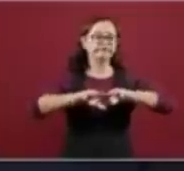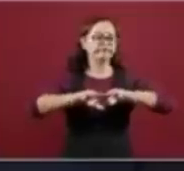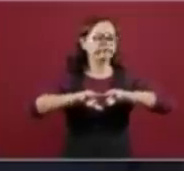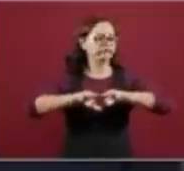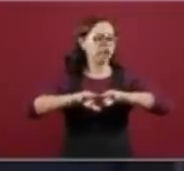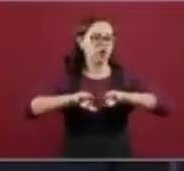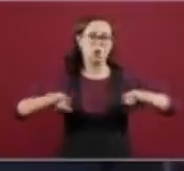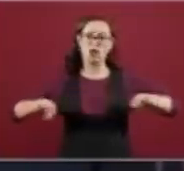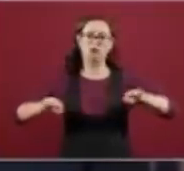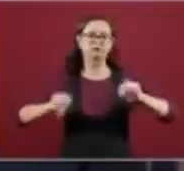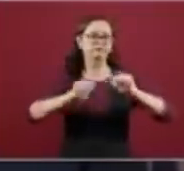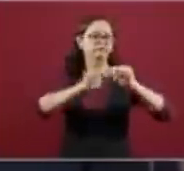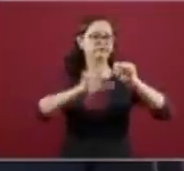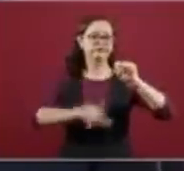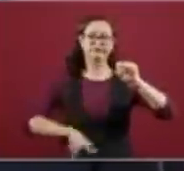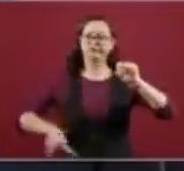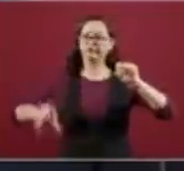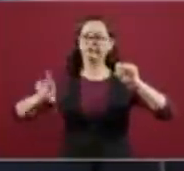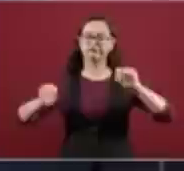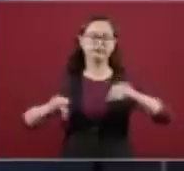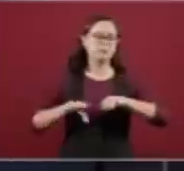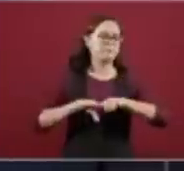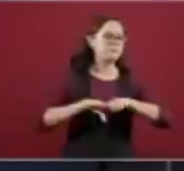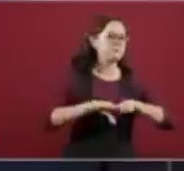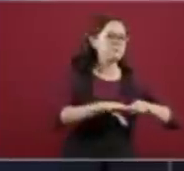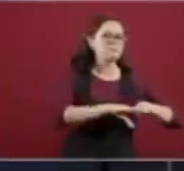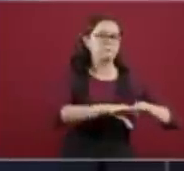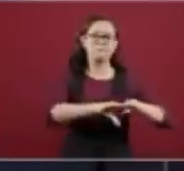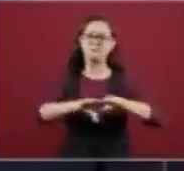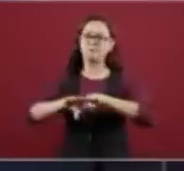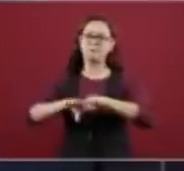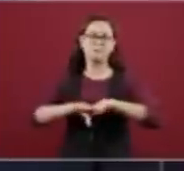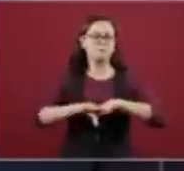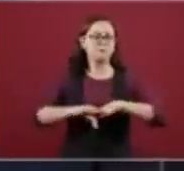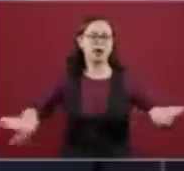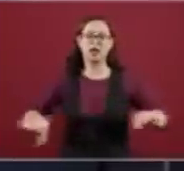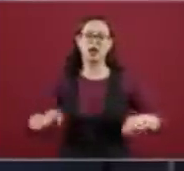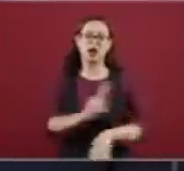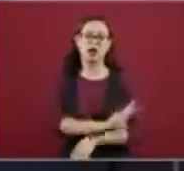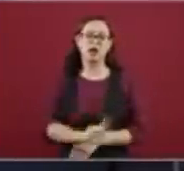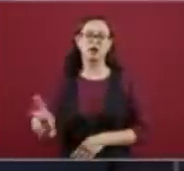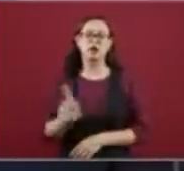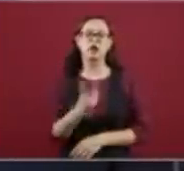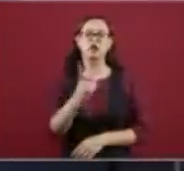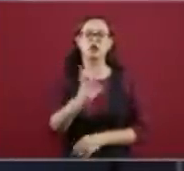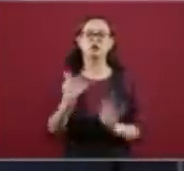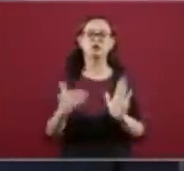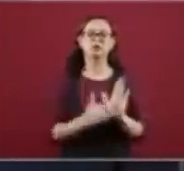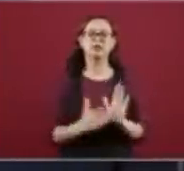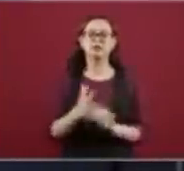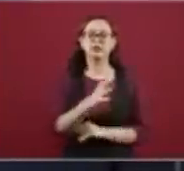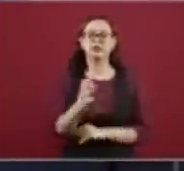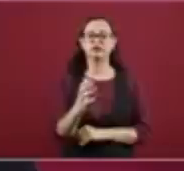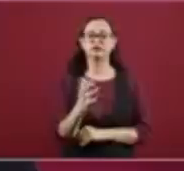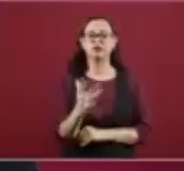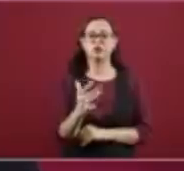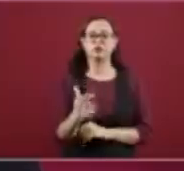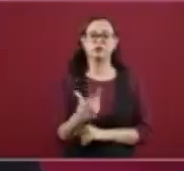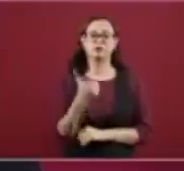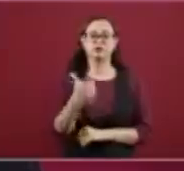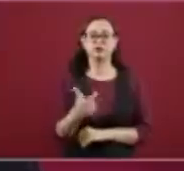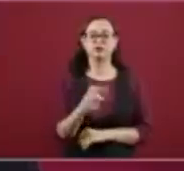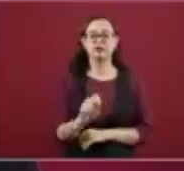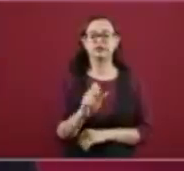todos los adultos mayores 2,550 pesos. a partir de los 68